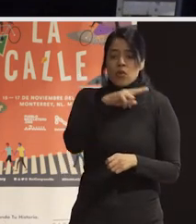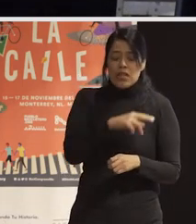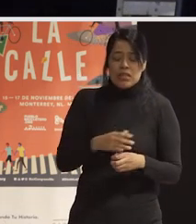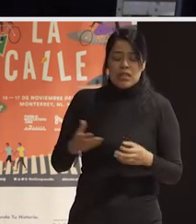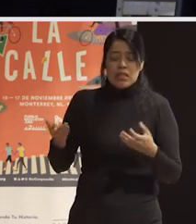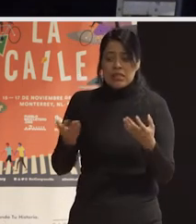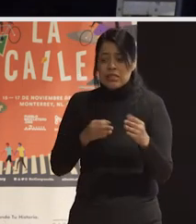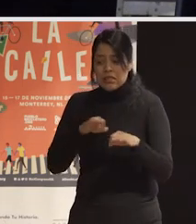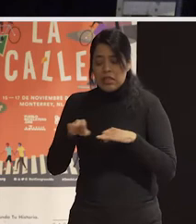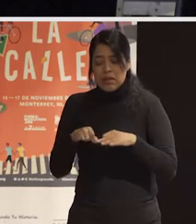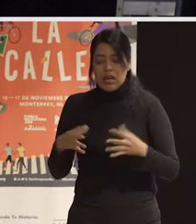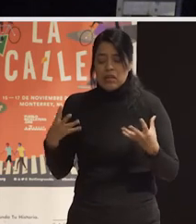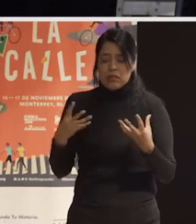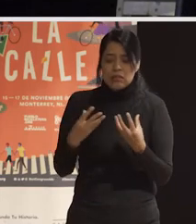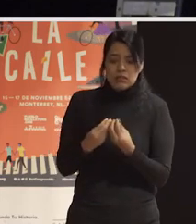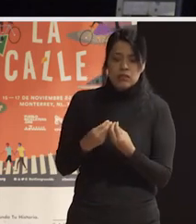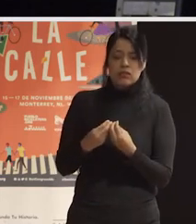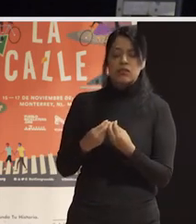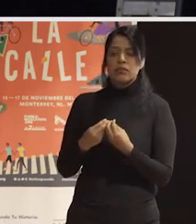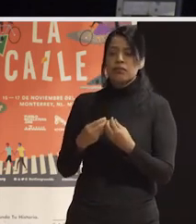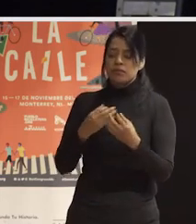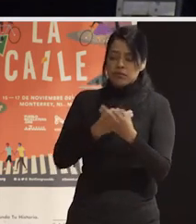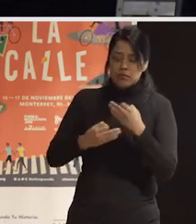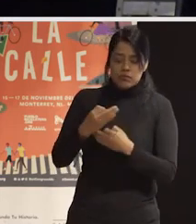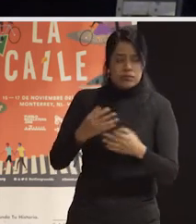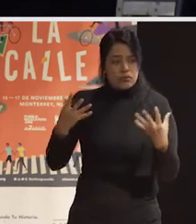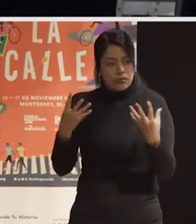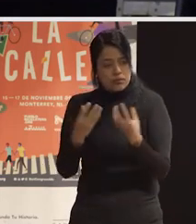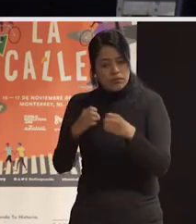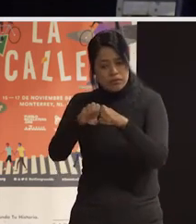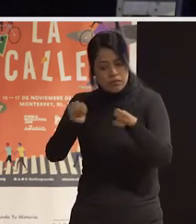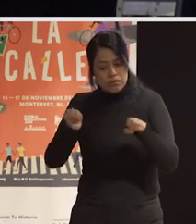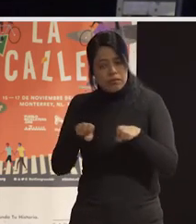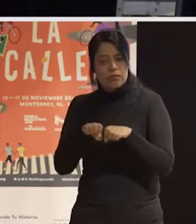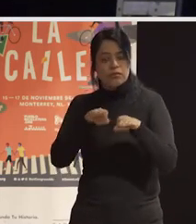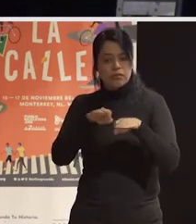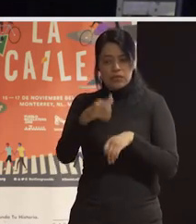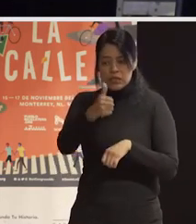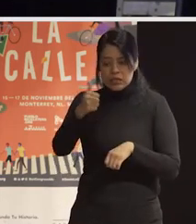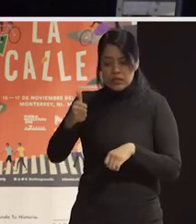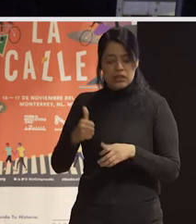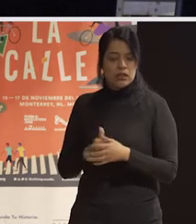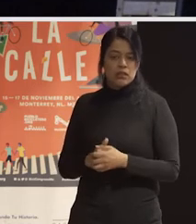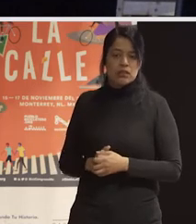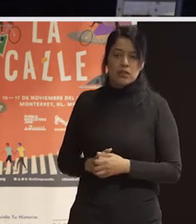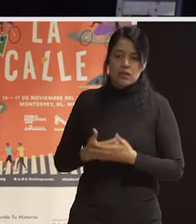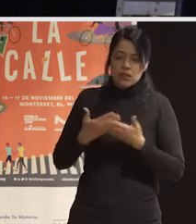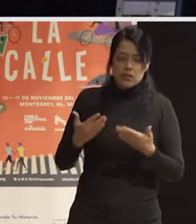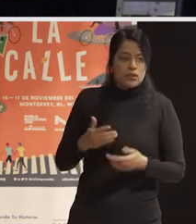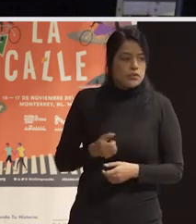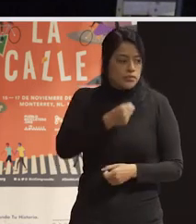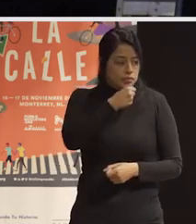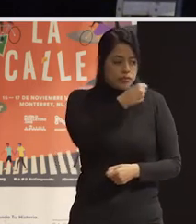actuar pero de manera masiva no entre entre todos y todas y todos y cada quien no ahora lo voy a